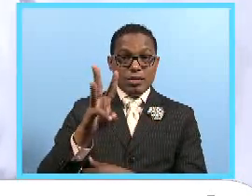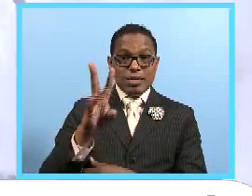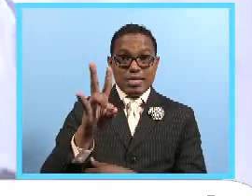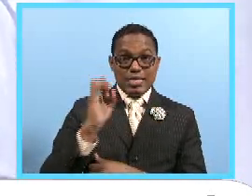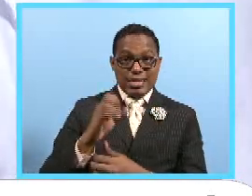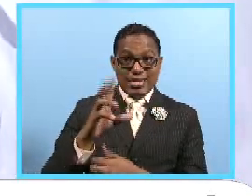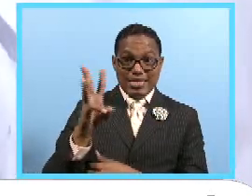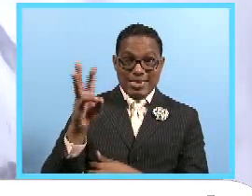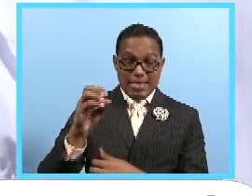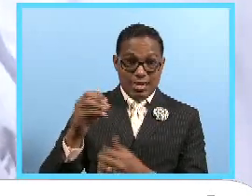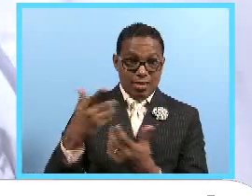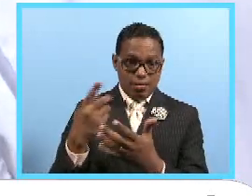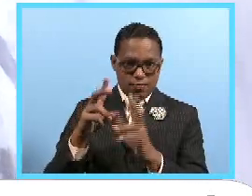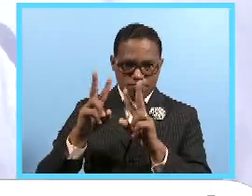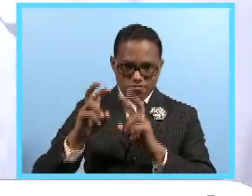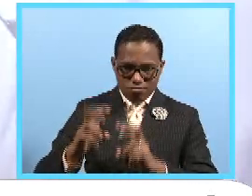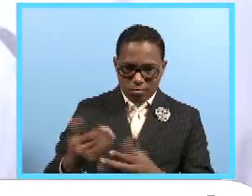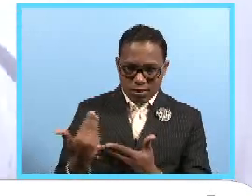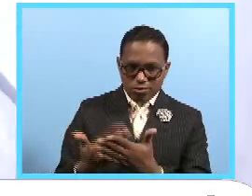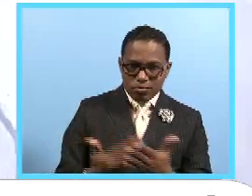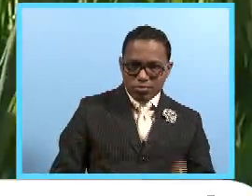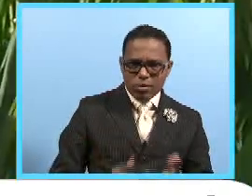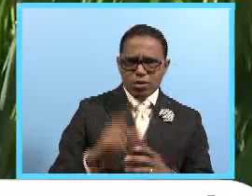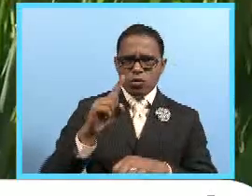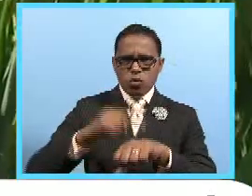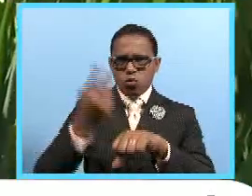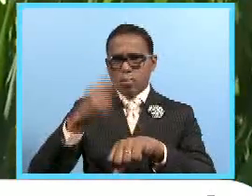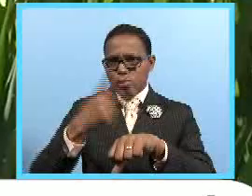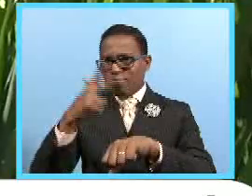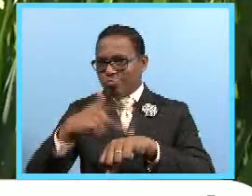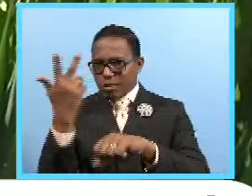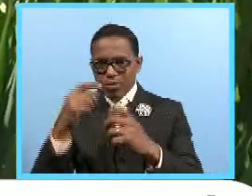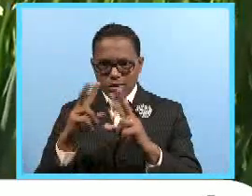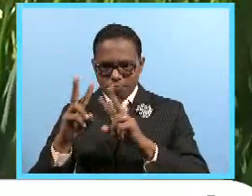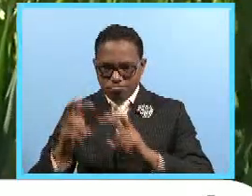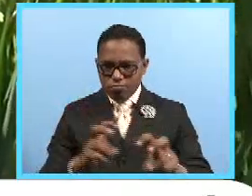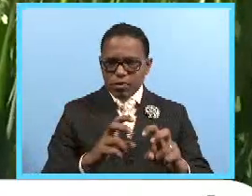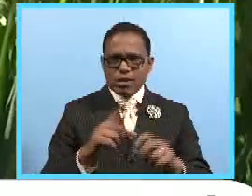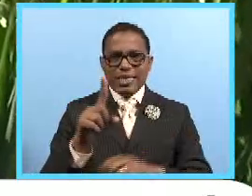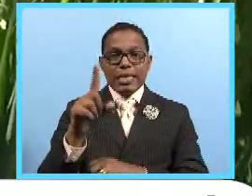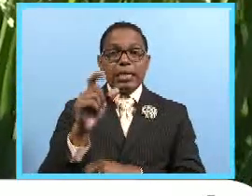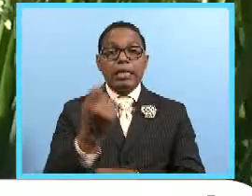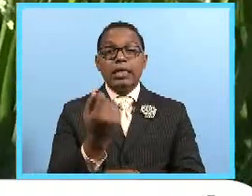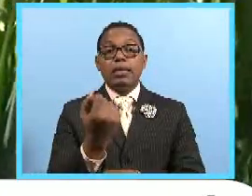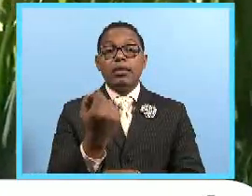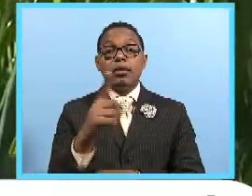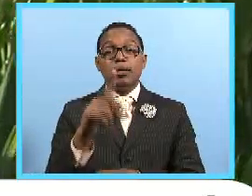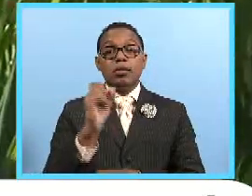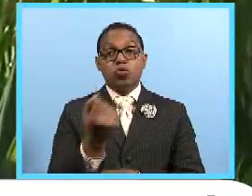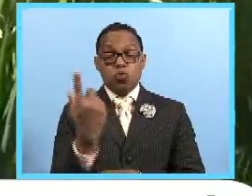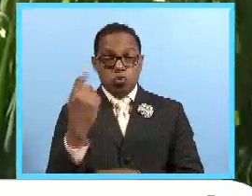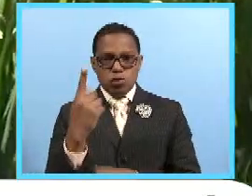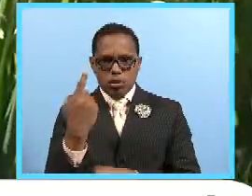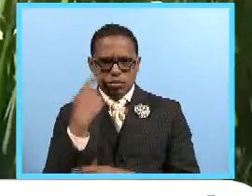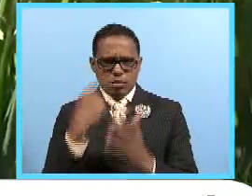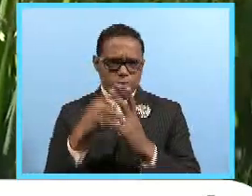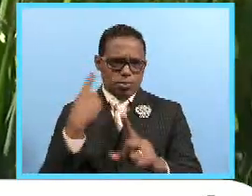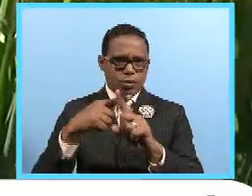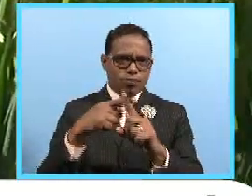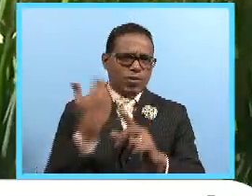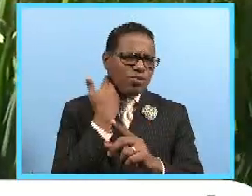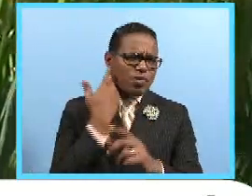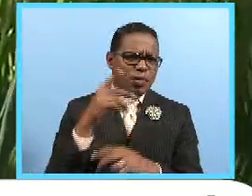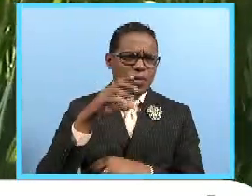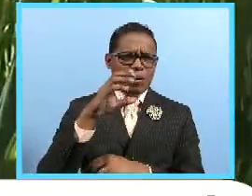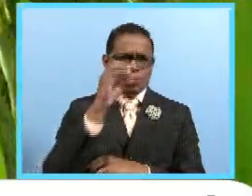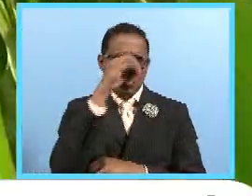en el país, repetida dos y tres veces, pues solo 111 salieron positivas. Recordemos que la fiebre porcina es